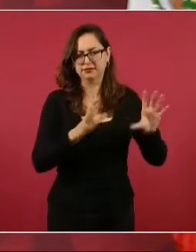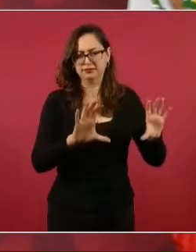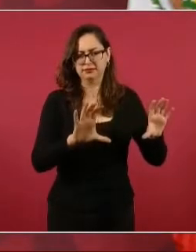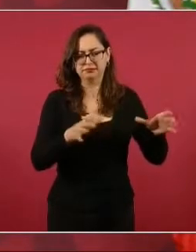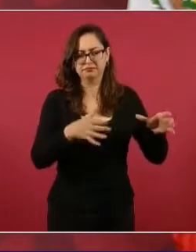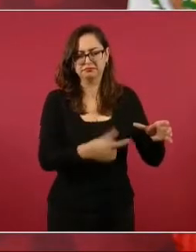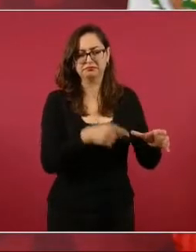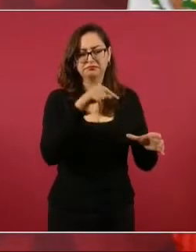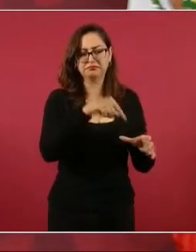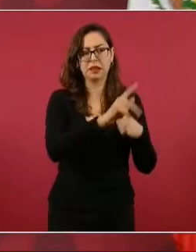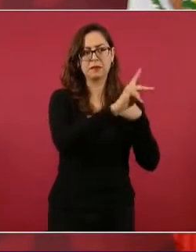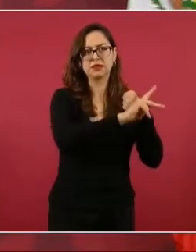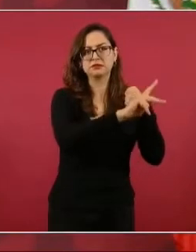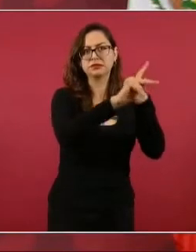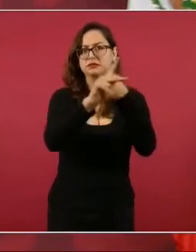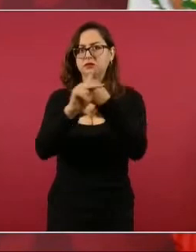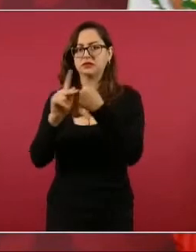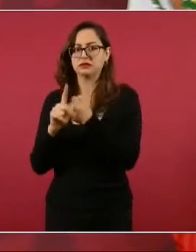llevó a cabo